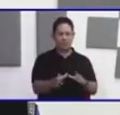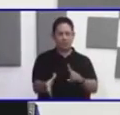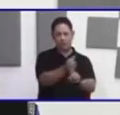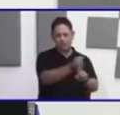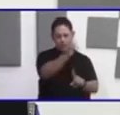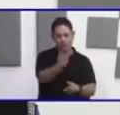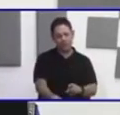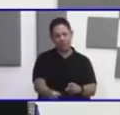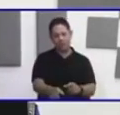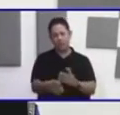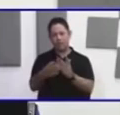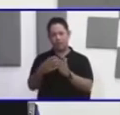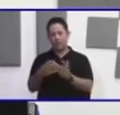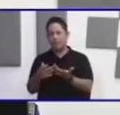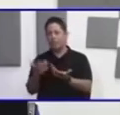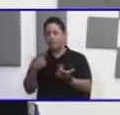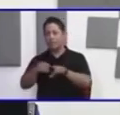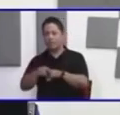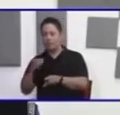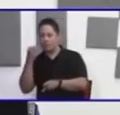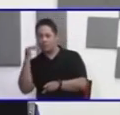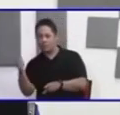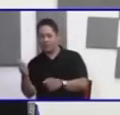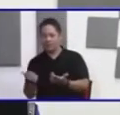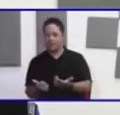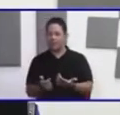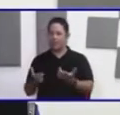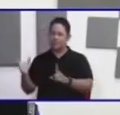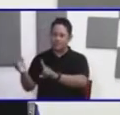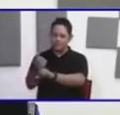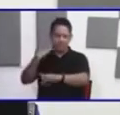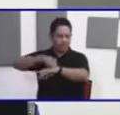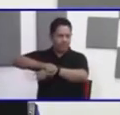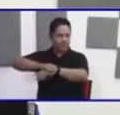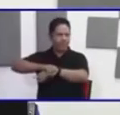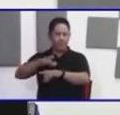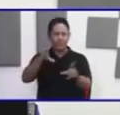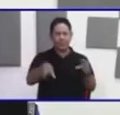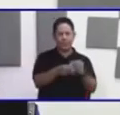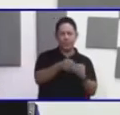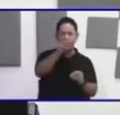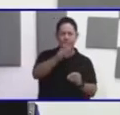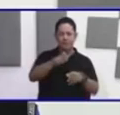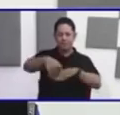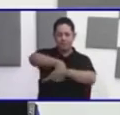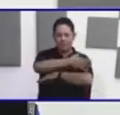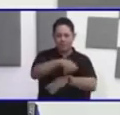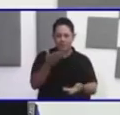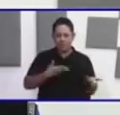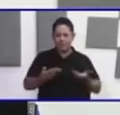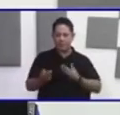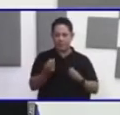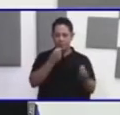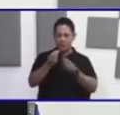de su compañera sentimental. El caso que se presenta en Las Proveedoras, donde un individuo lesiona con arma